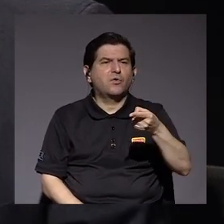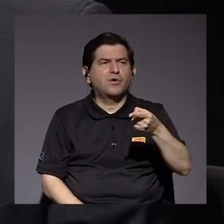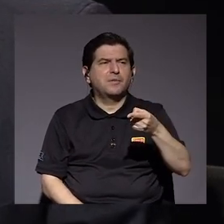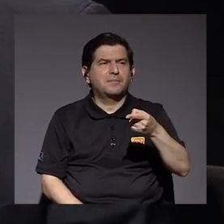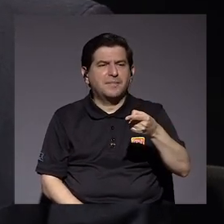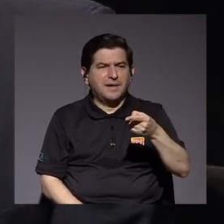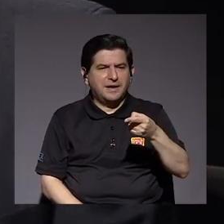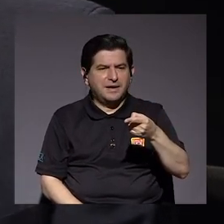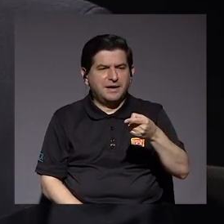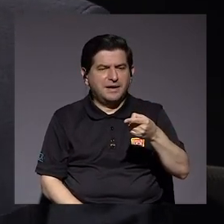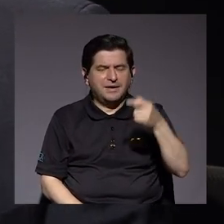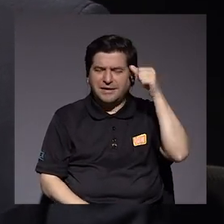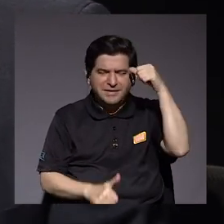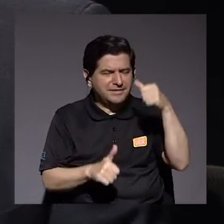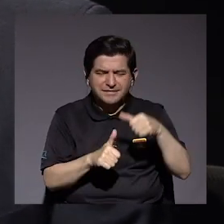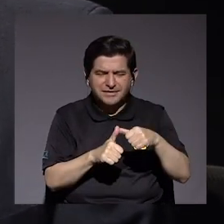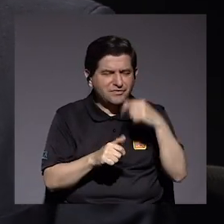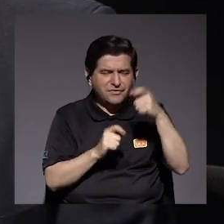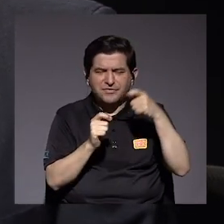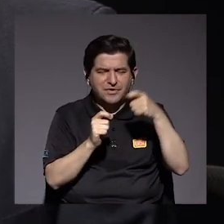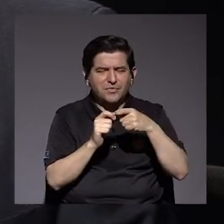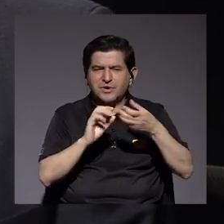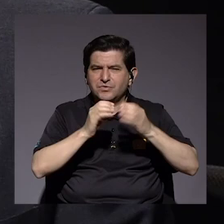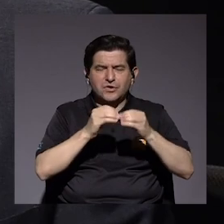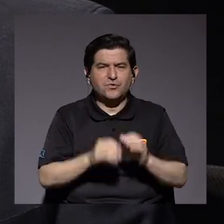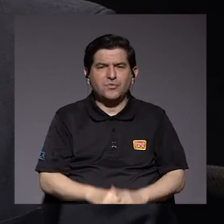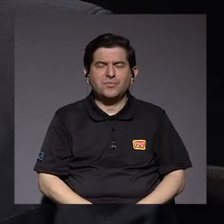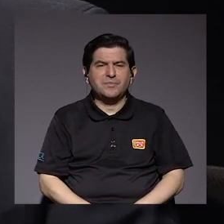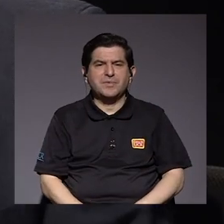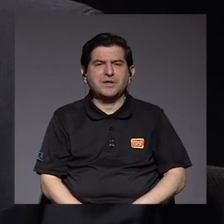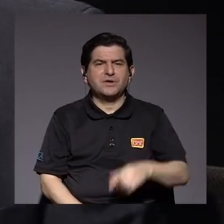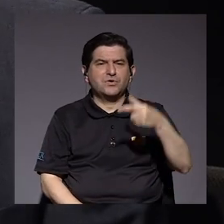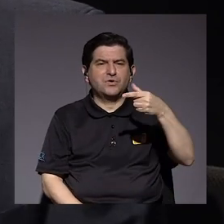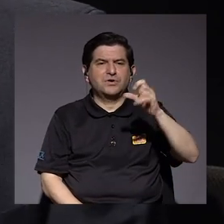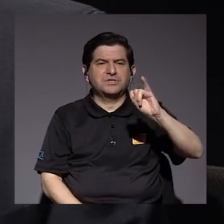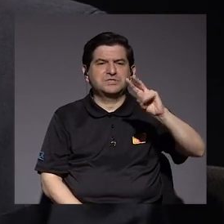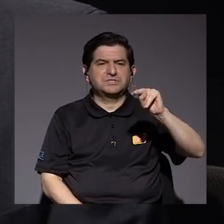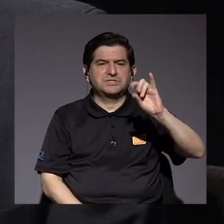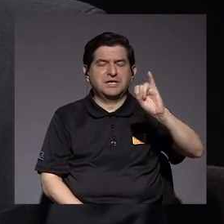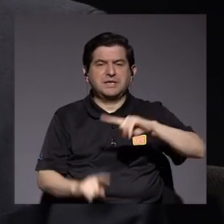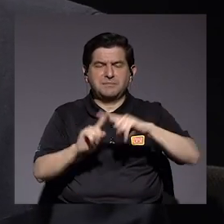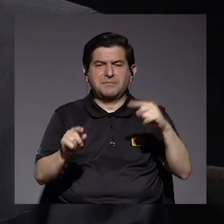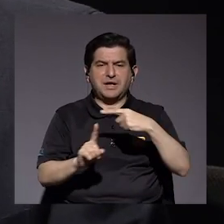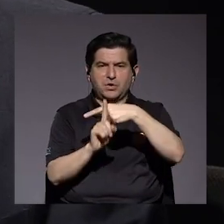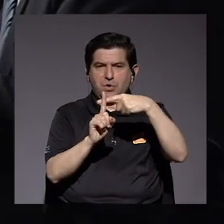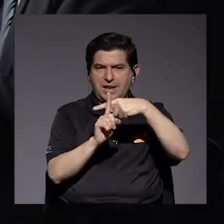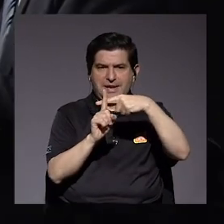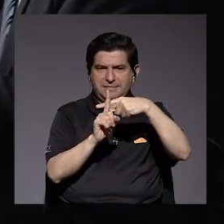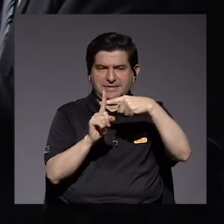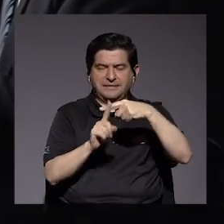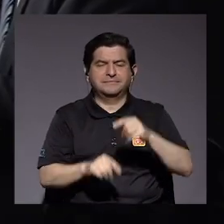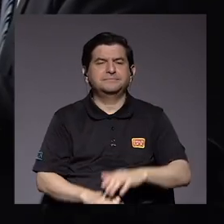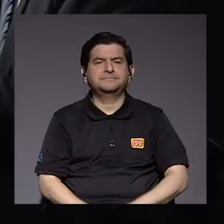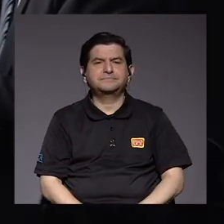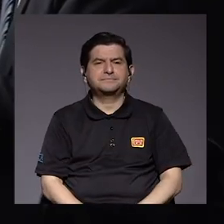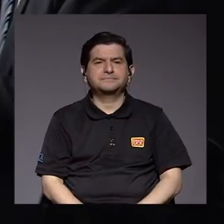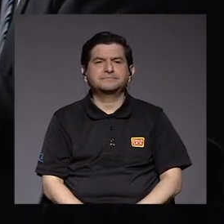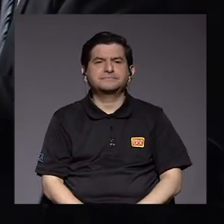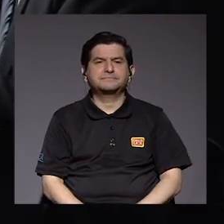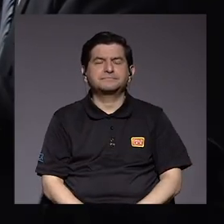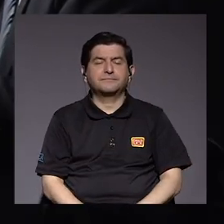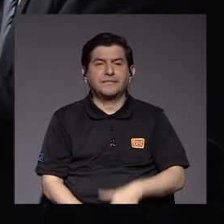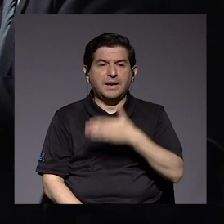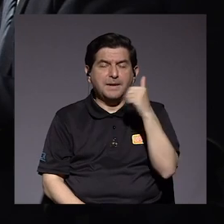2,500 ya se me fue el el índice de gini en gastamos pero andamos como la mitad de una de las